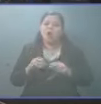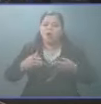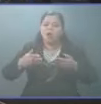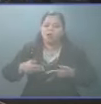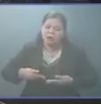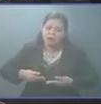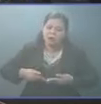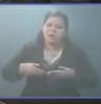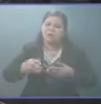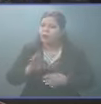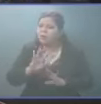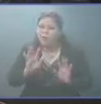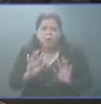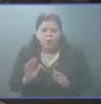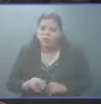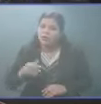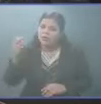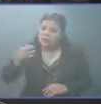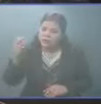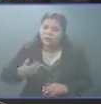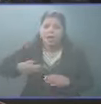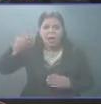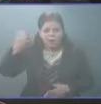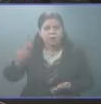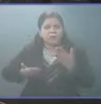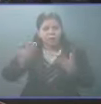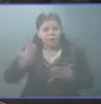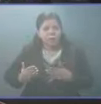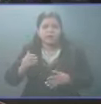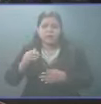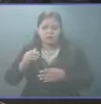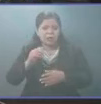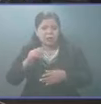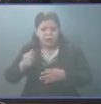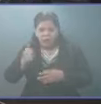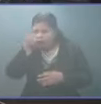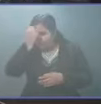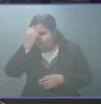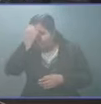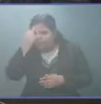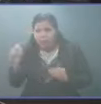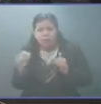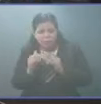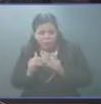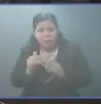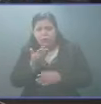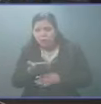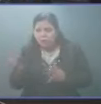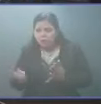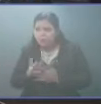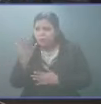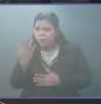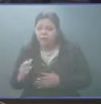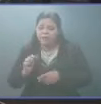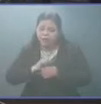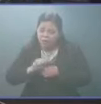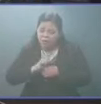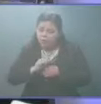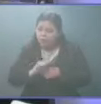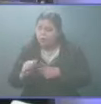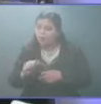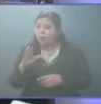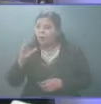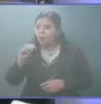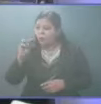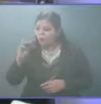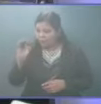desarrollar habilidades que ya no las hacía como antes, pero que lo mantienen activo. Fíjense, sí, lo que usted menciona en la